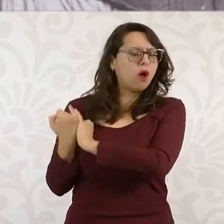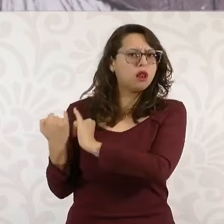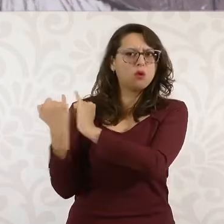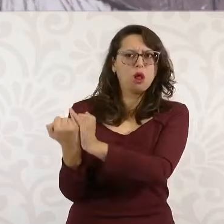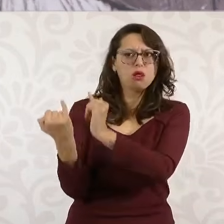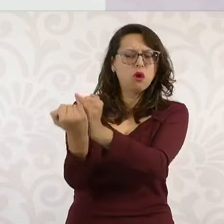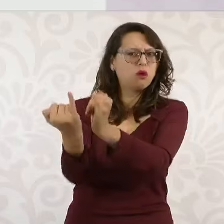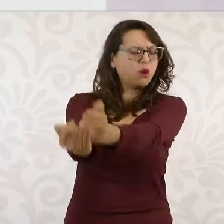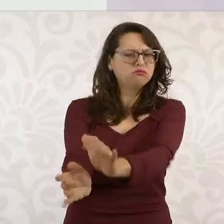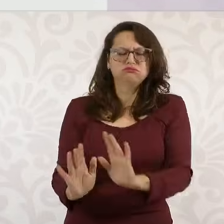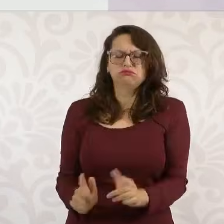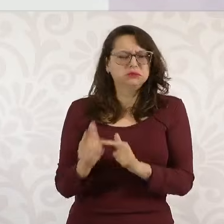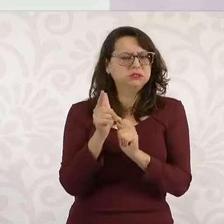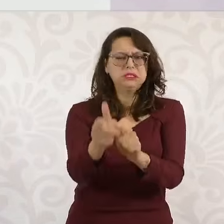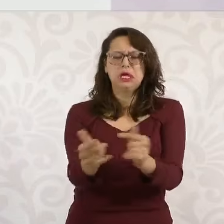en el 24.